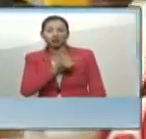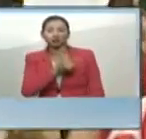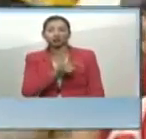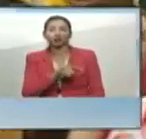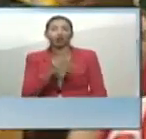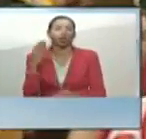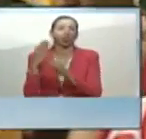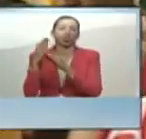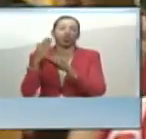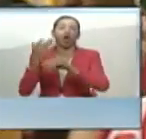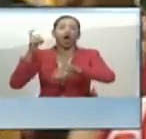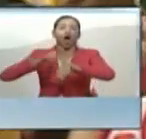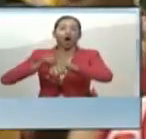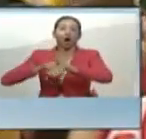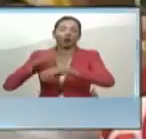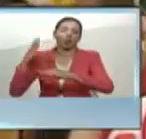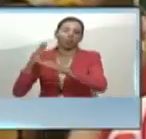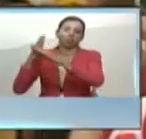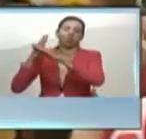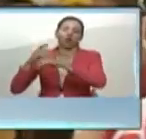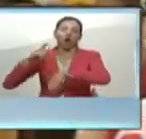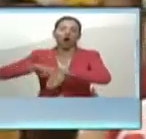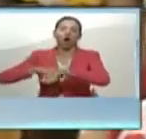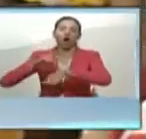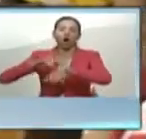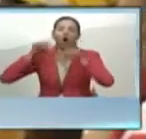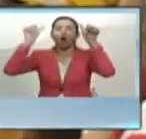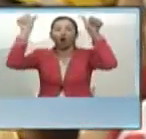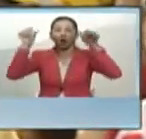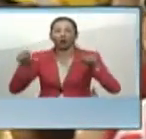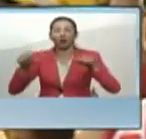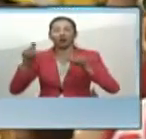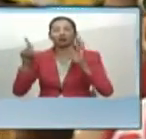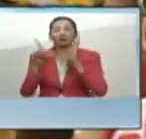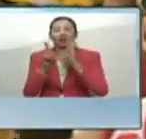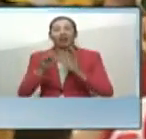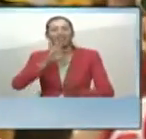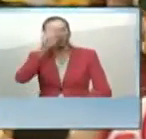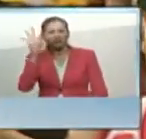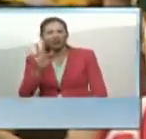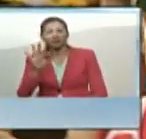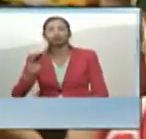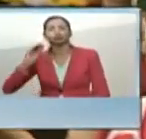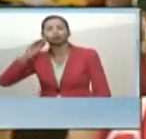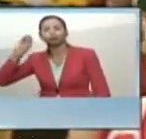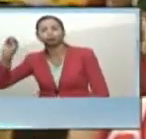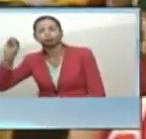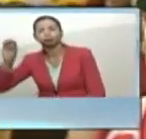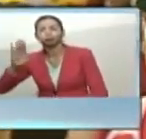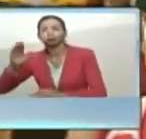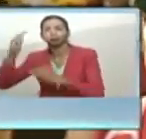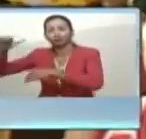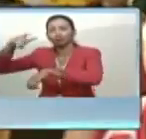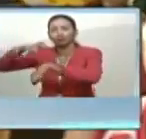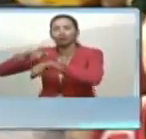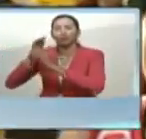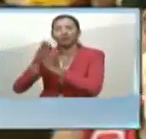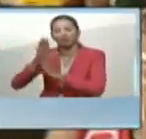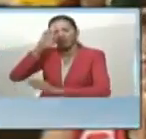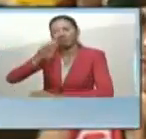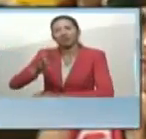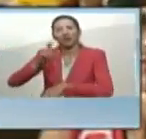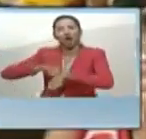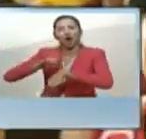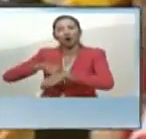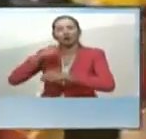horario de nuestros liceos. Ahí estuvo la federación dando un margen, un límite de respeto, al